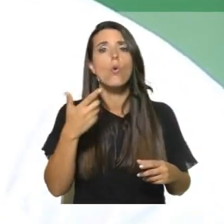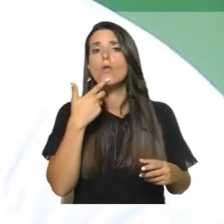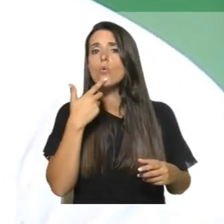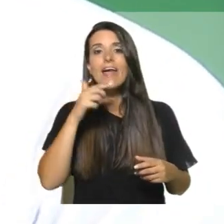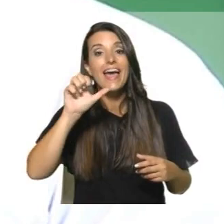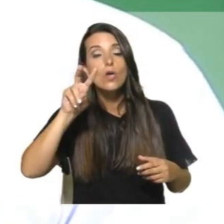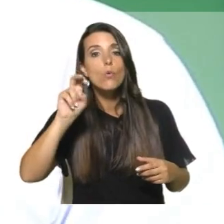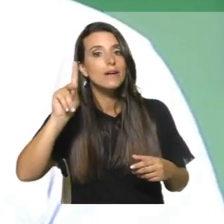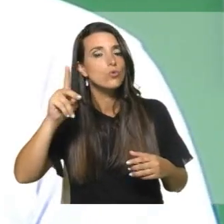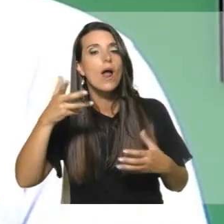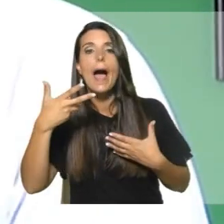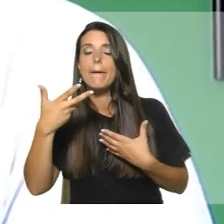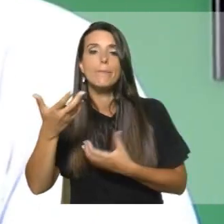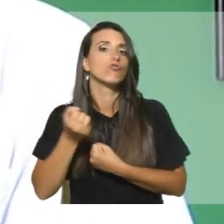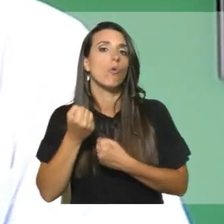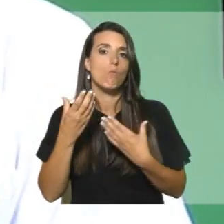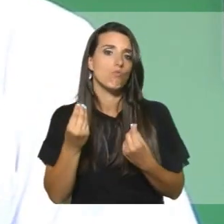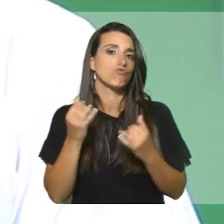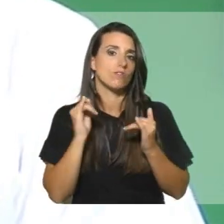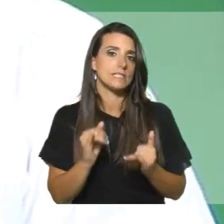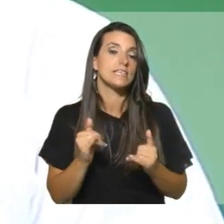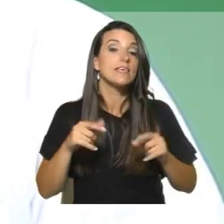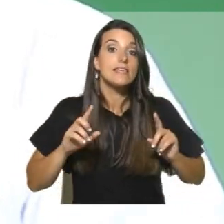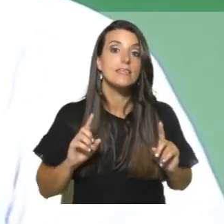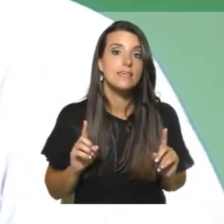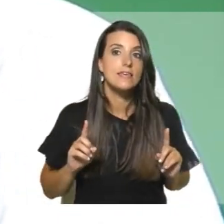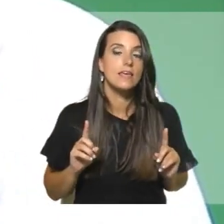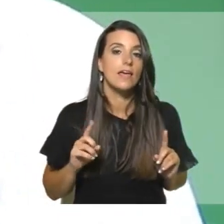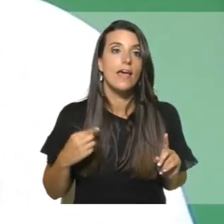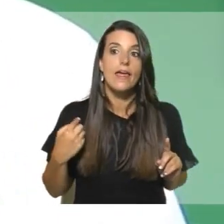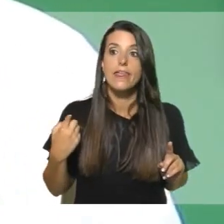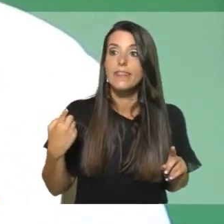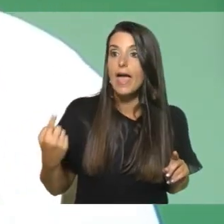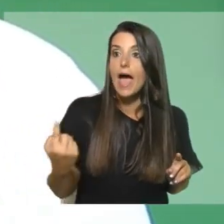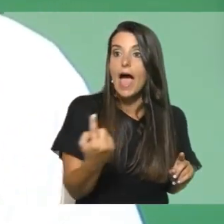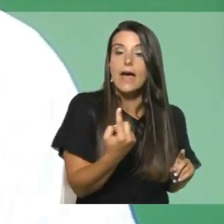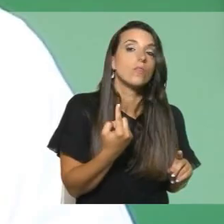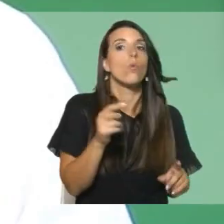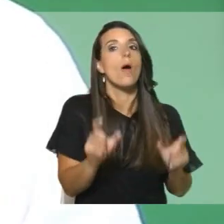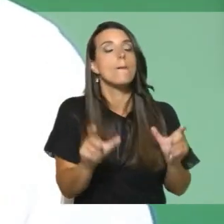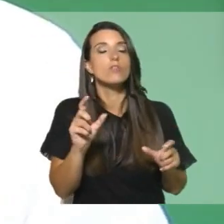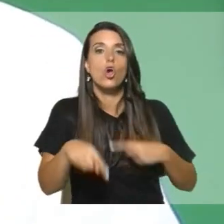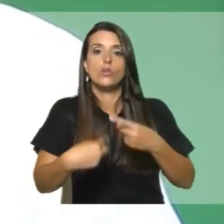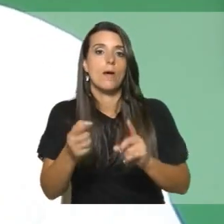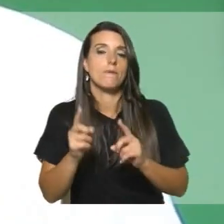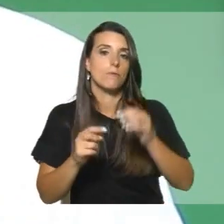EDUI 21 aportó mucho, y en las individualidades de muchos de sus integrantes seguirán haciéndolo.